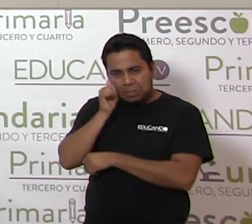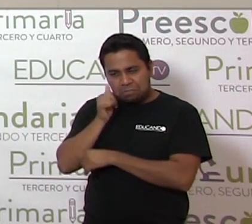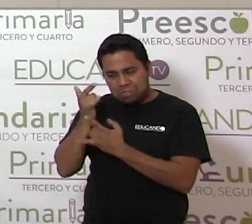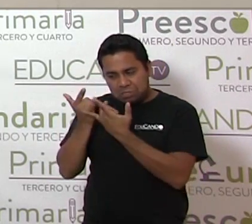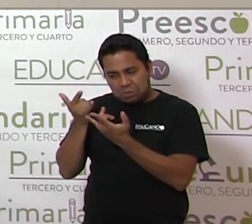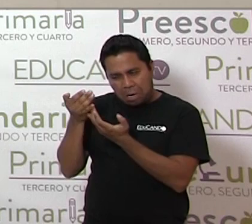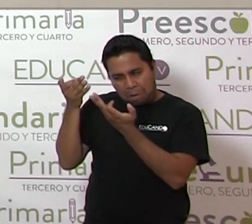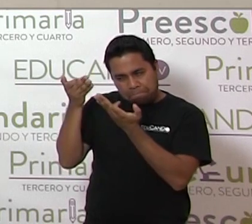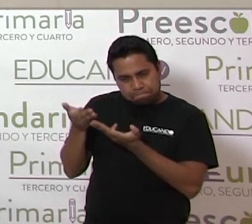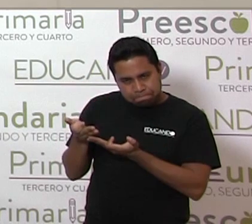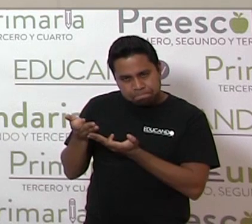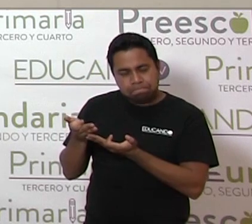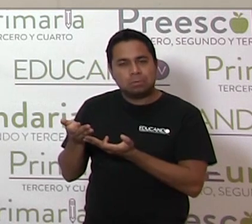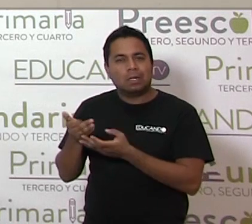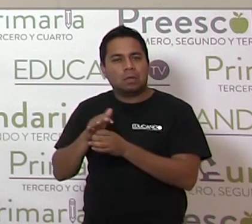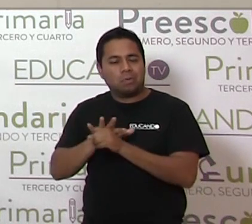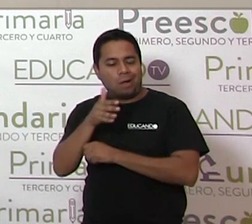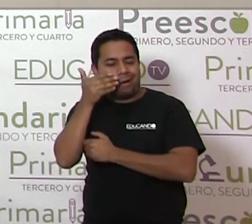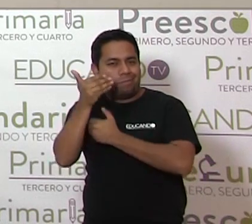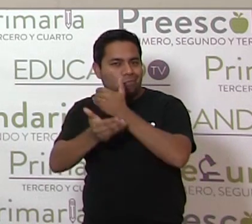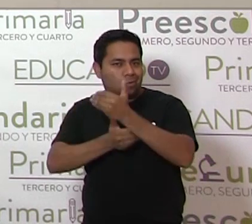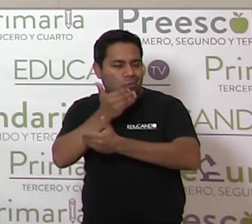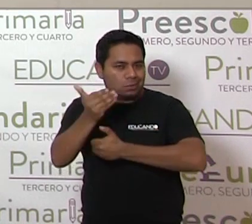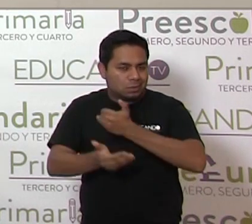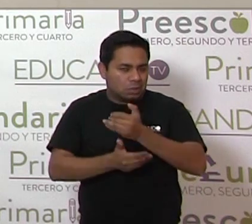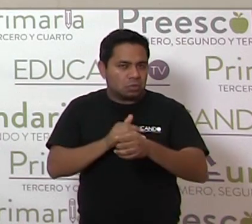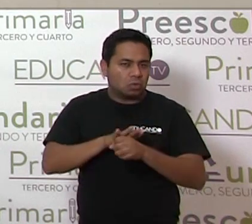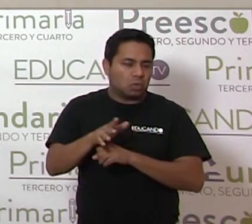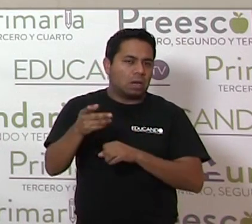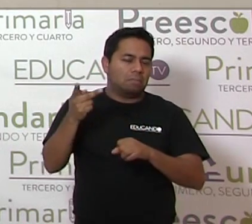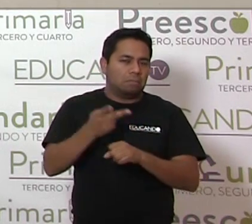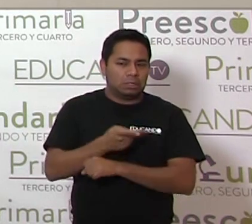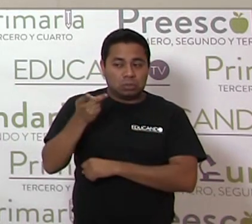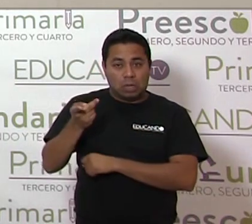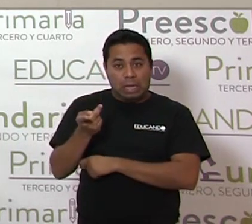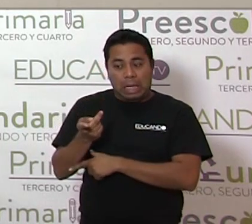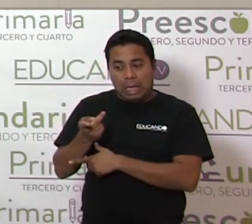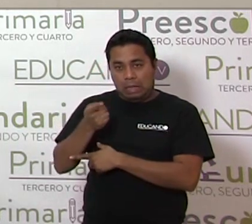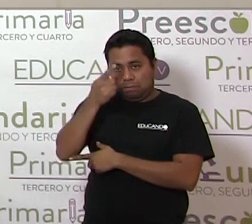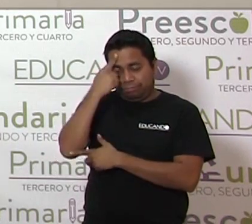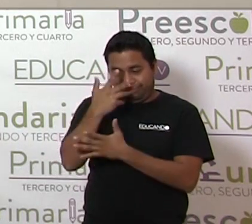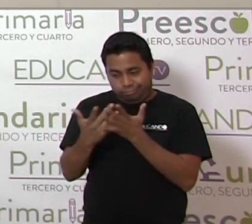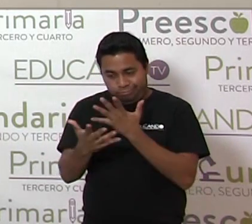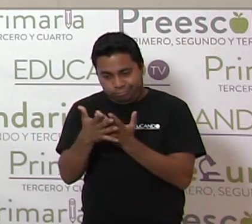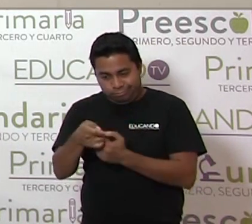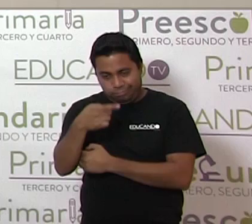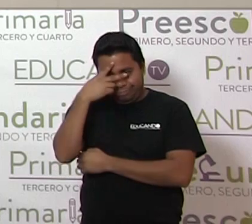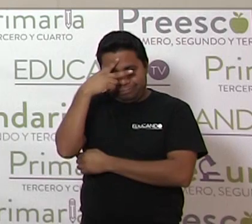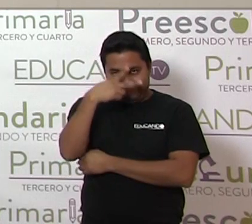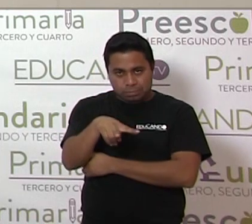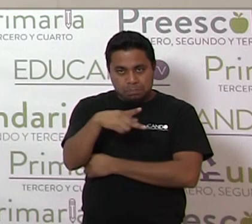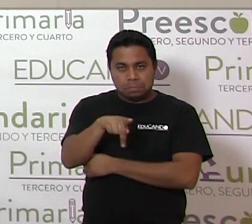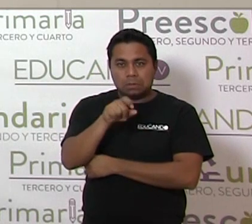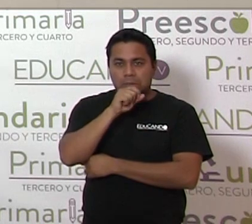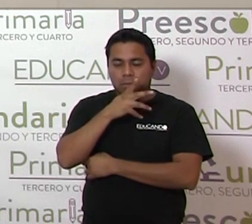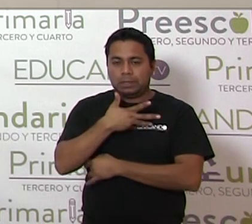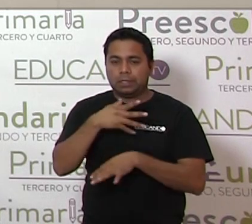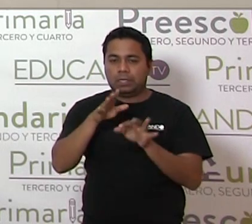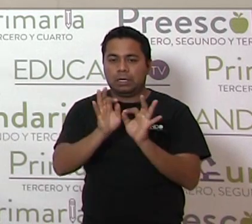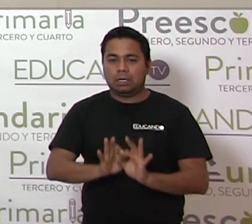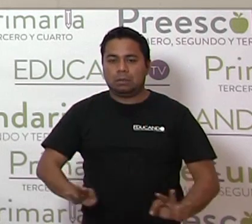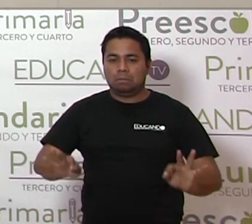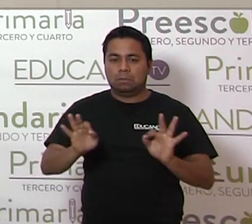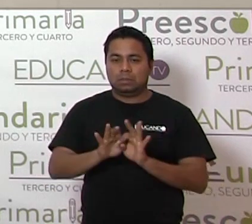historia, conocer su proceso, el hecho histórico que hizo en nuestro país, pero sobre todo lo más importante